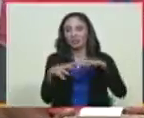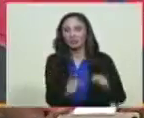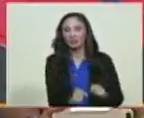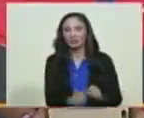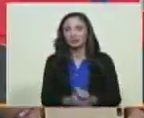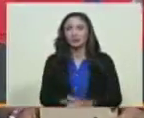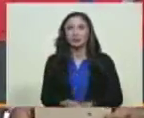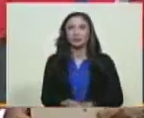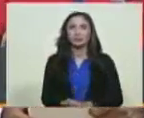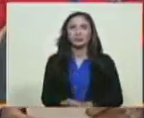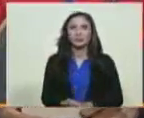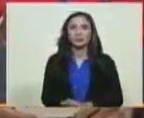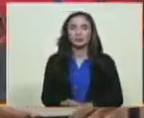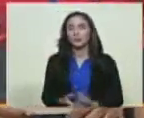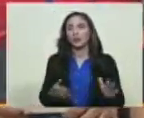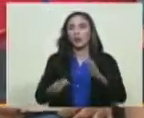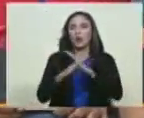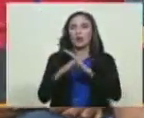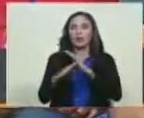augusto pinochet aún